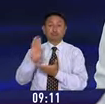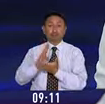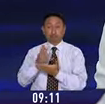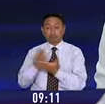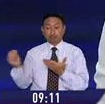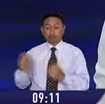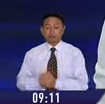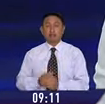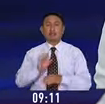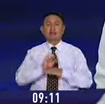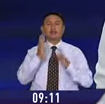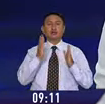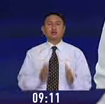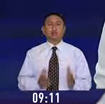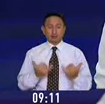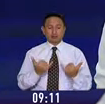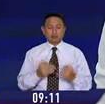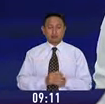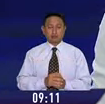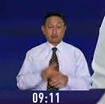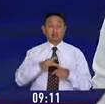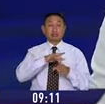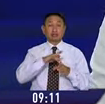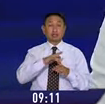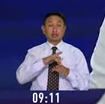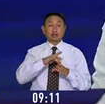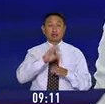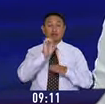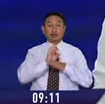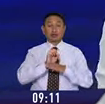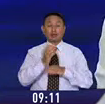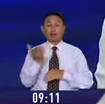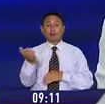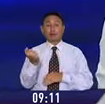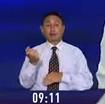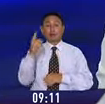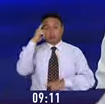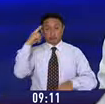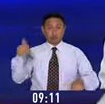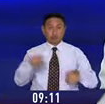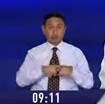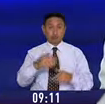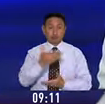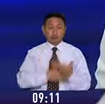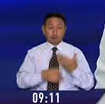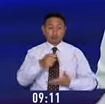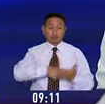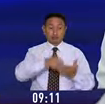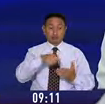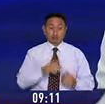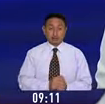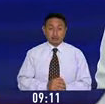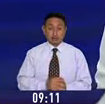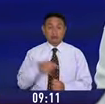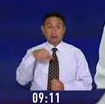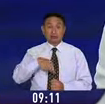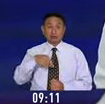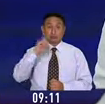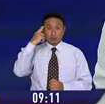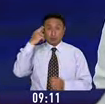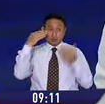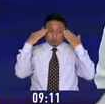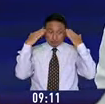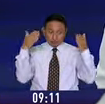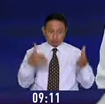economistas creen que las cifras del riesgo país, bonos soberanos y acuerdos comerciales recién firmados deben estar en la mira del gobierno.